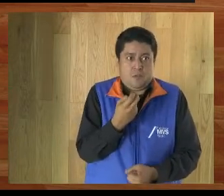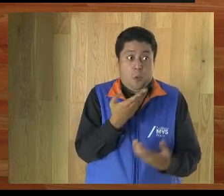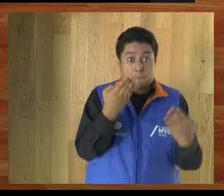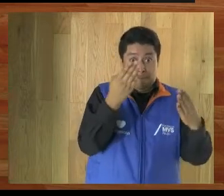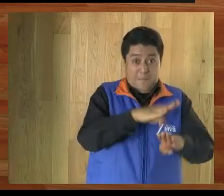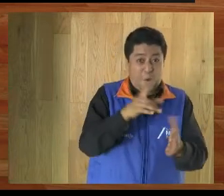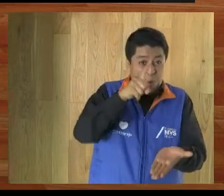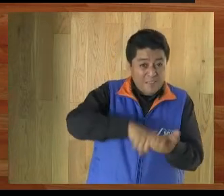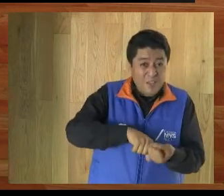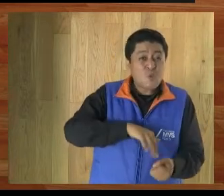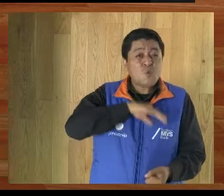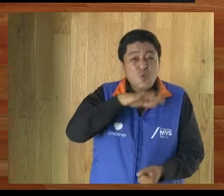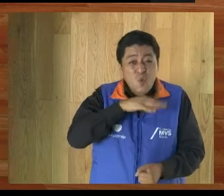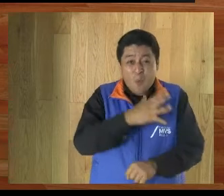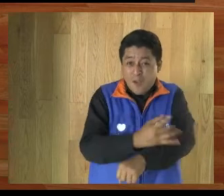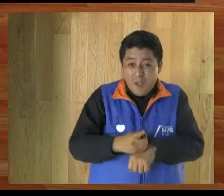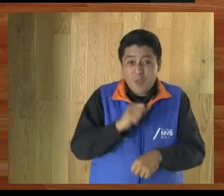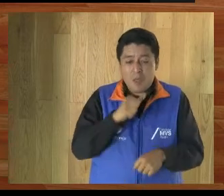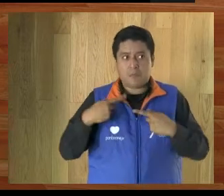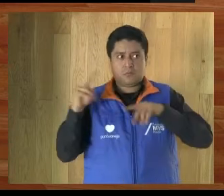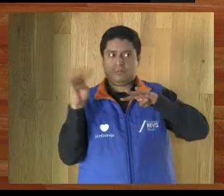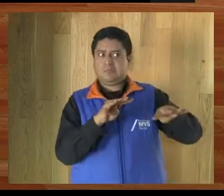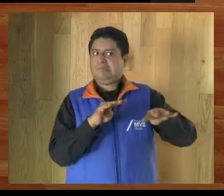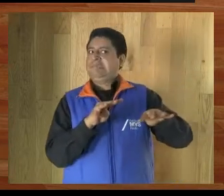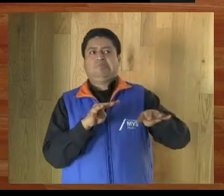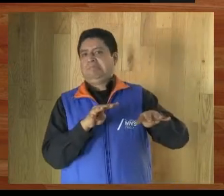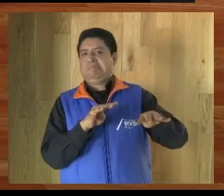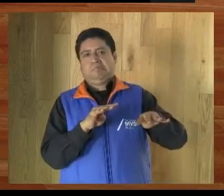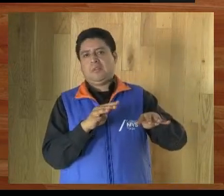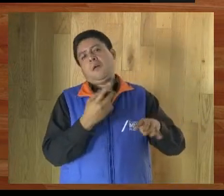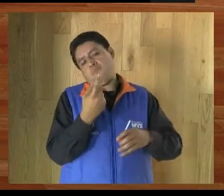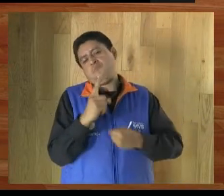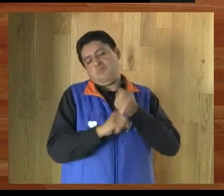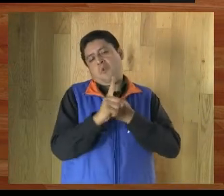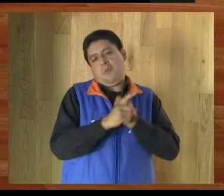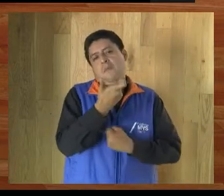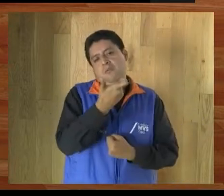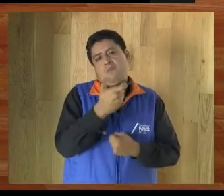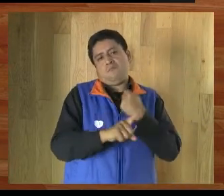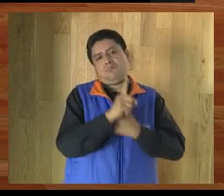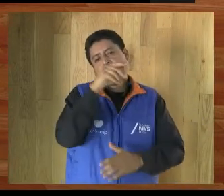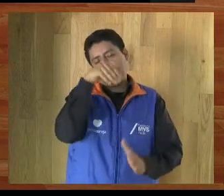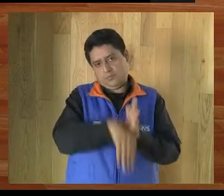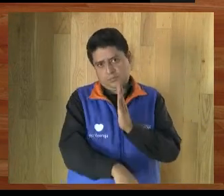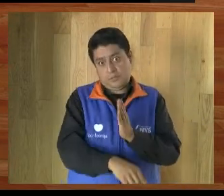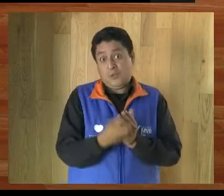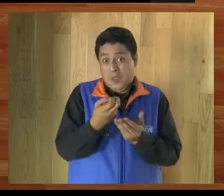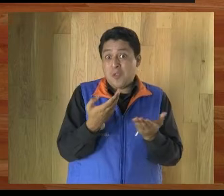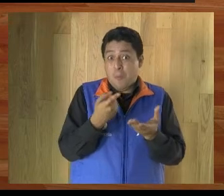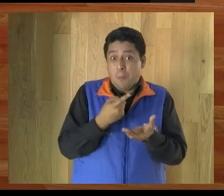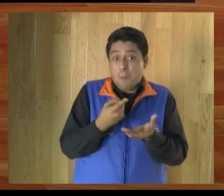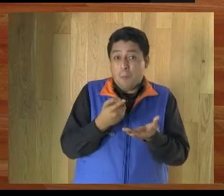bancos es crítico. Entonces, se valora muy mucho el tema ético en el sector